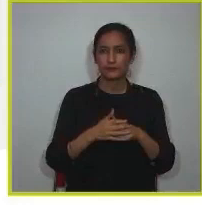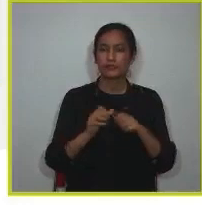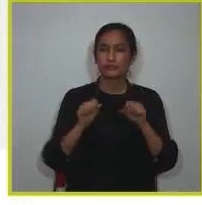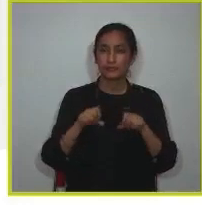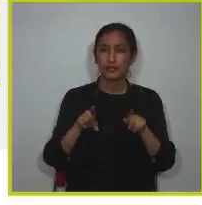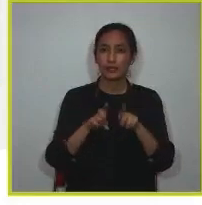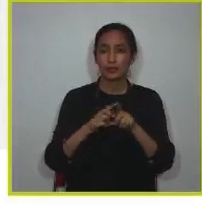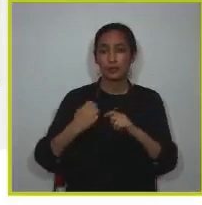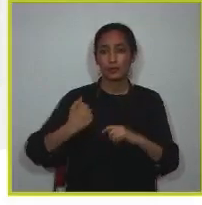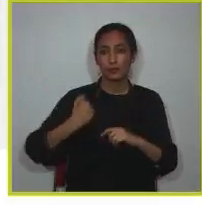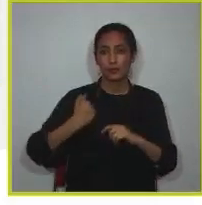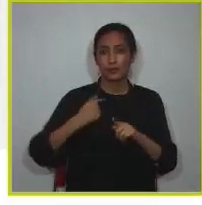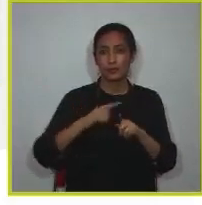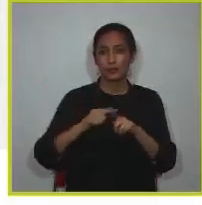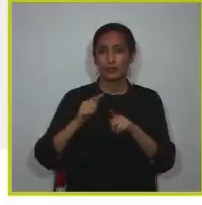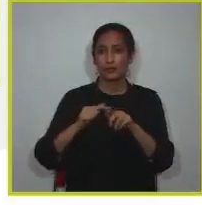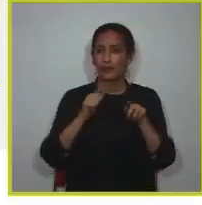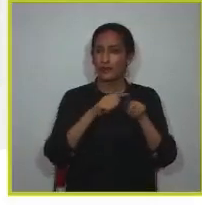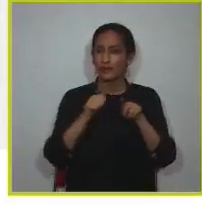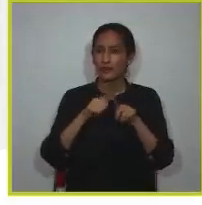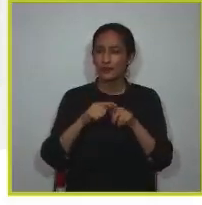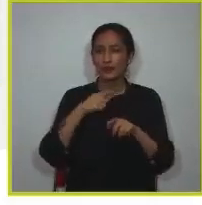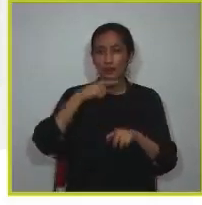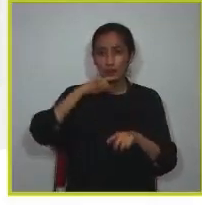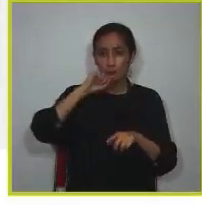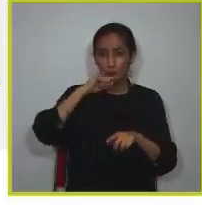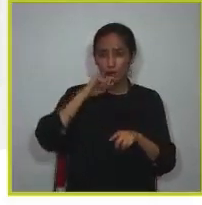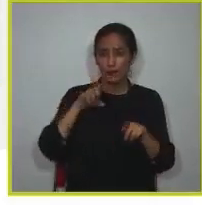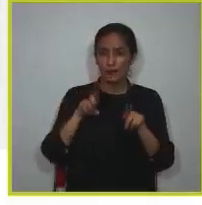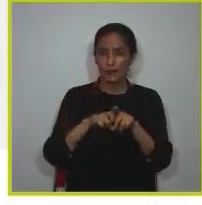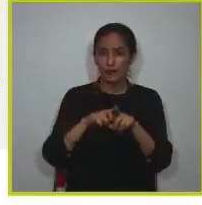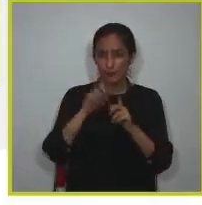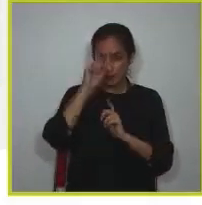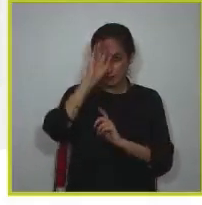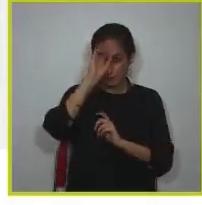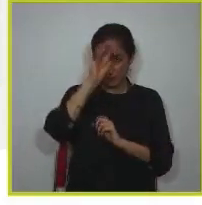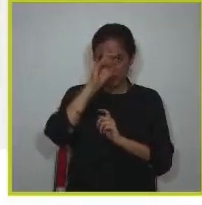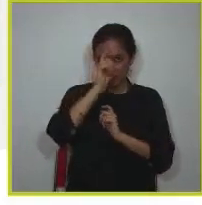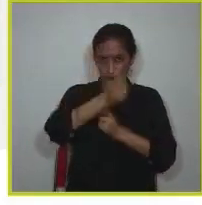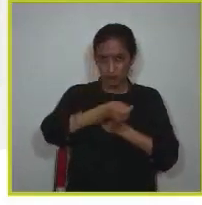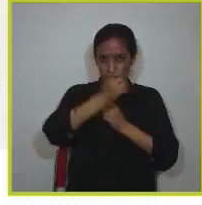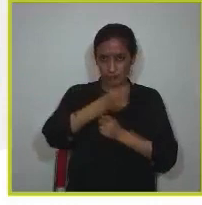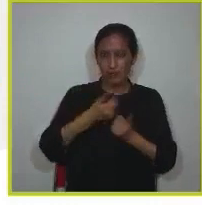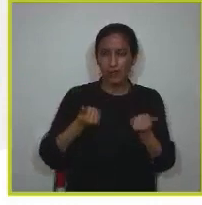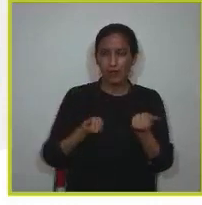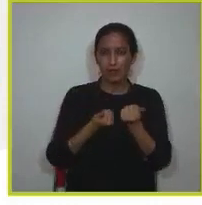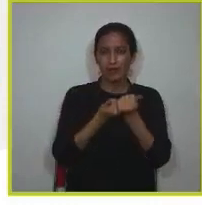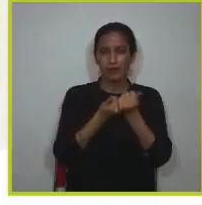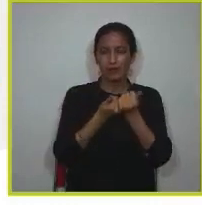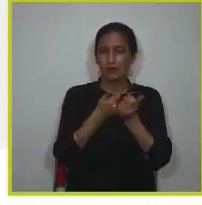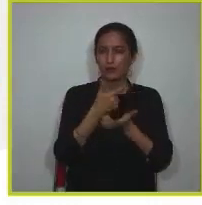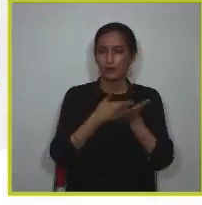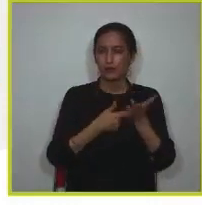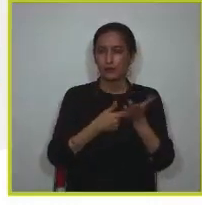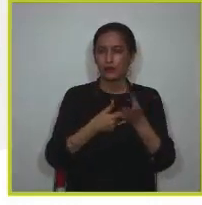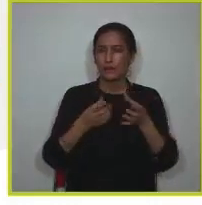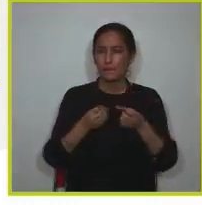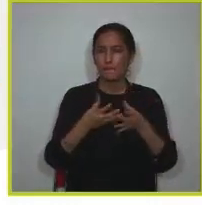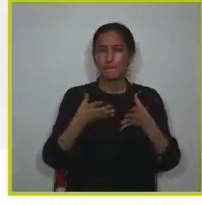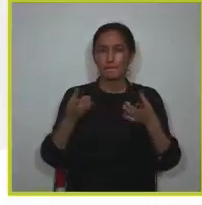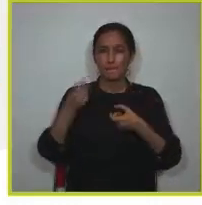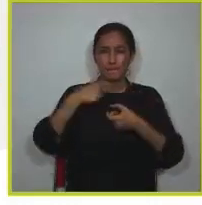al fortalecimiento de una agenda de la mujer en contextos de minería que da impulso justamente a una mayor